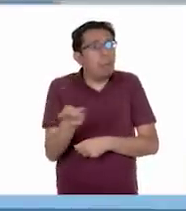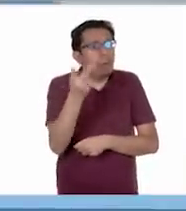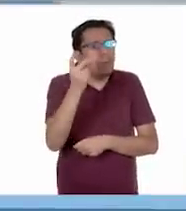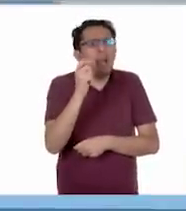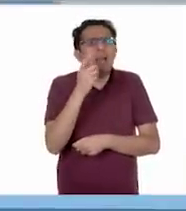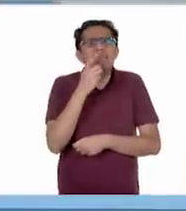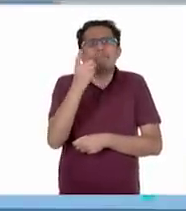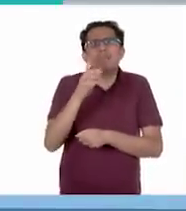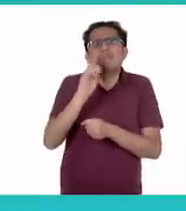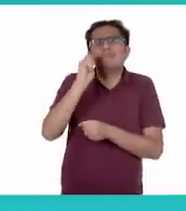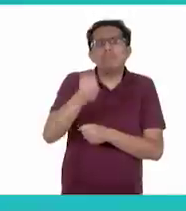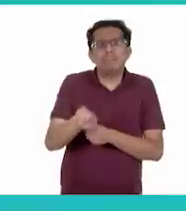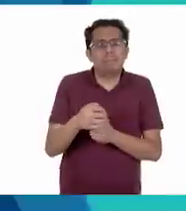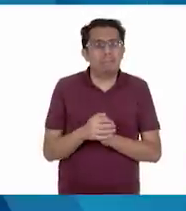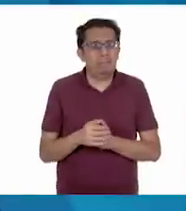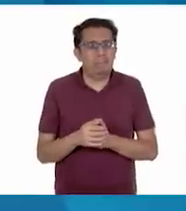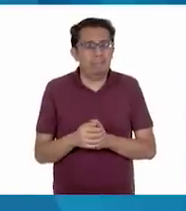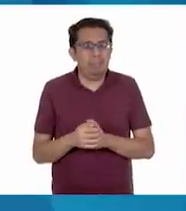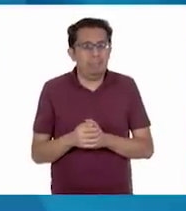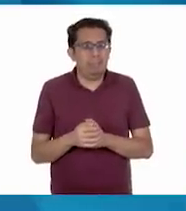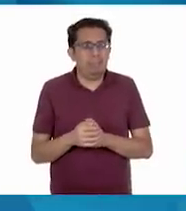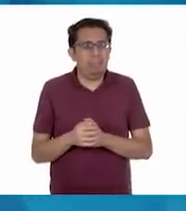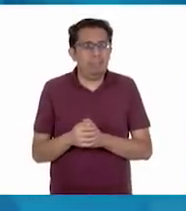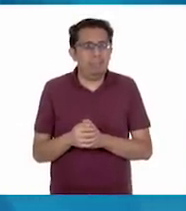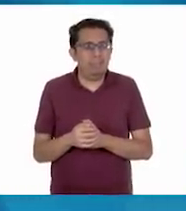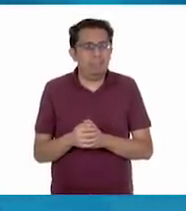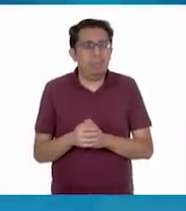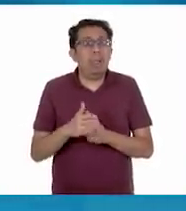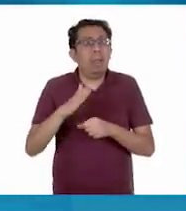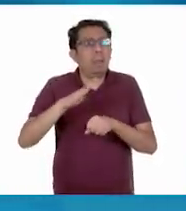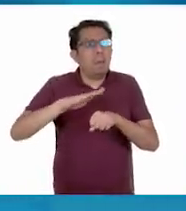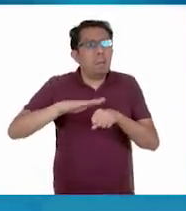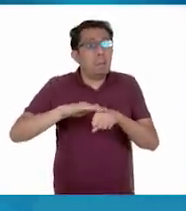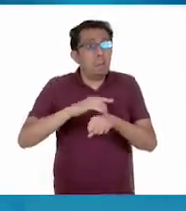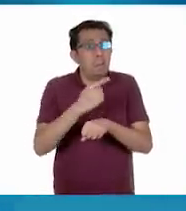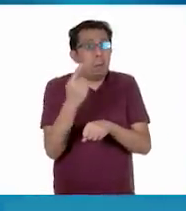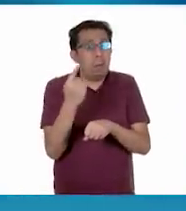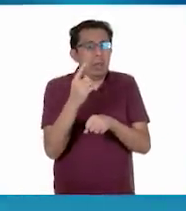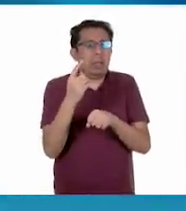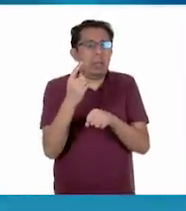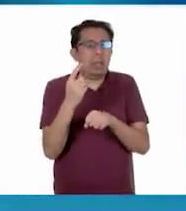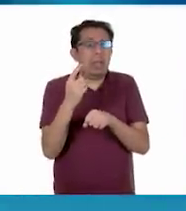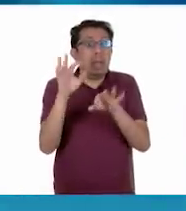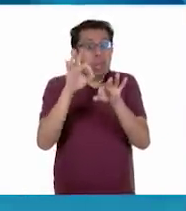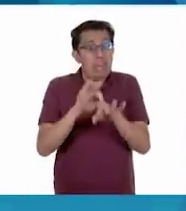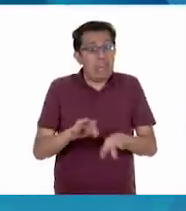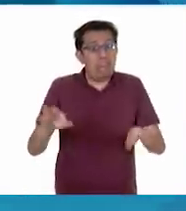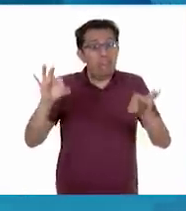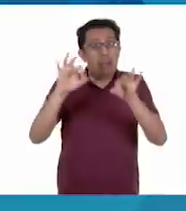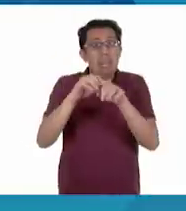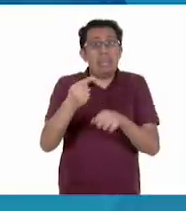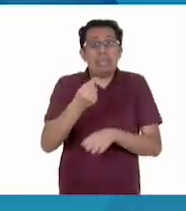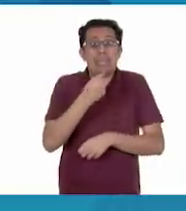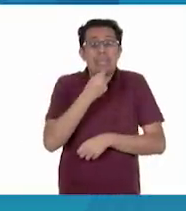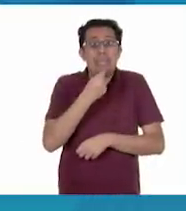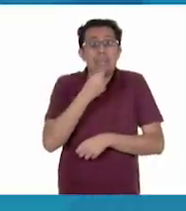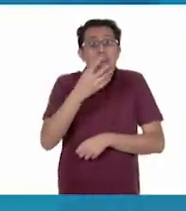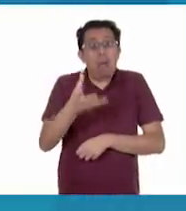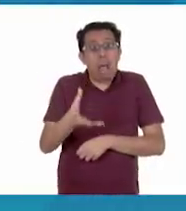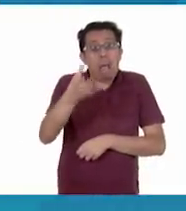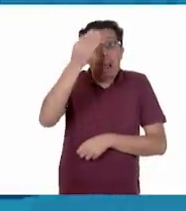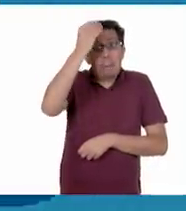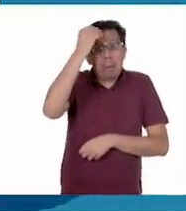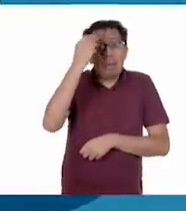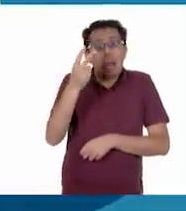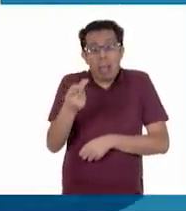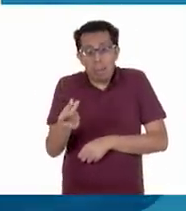primera pregunta es ¿por qué es importante que un niño aprenda a convivir con un